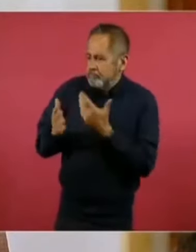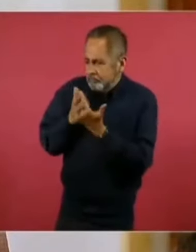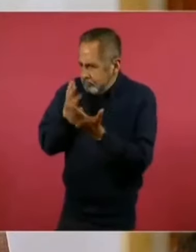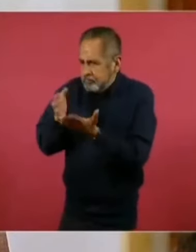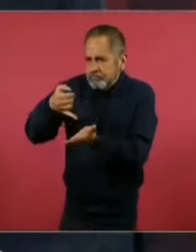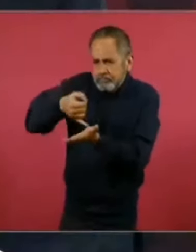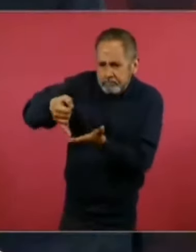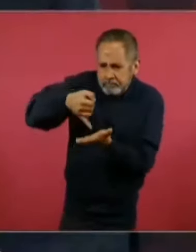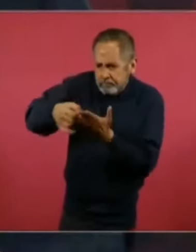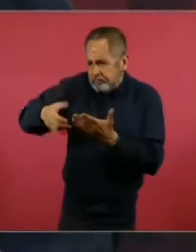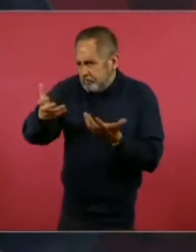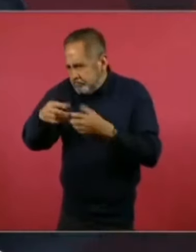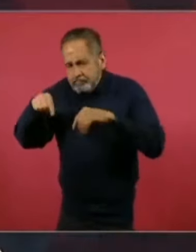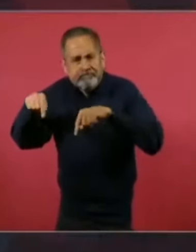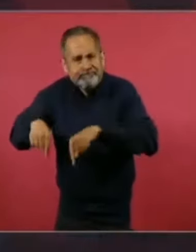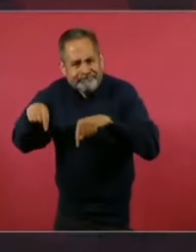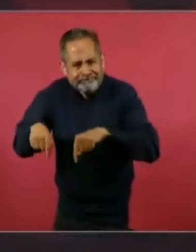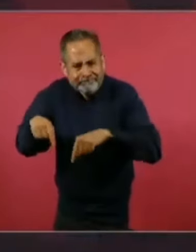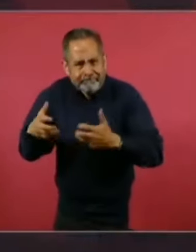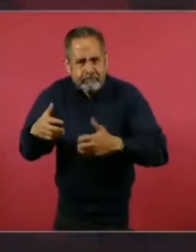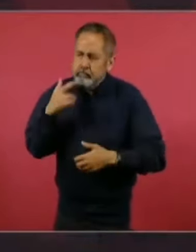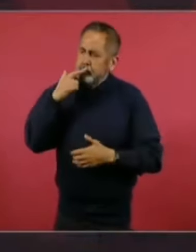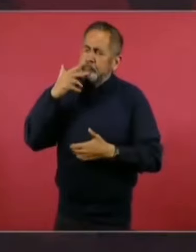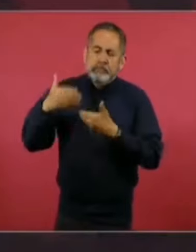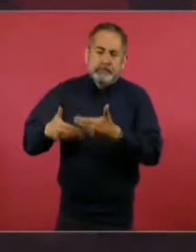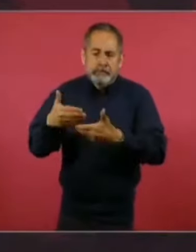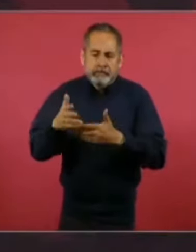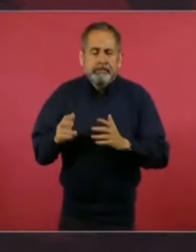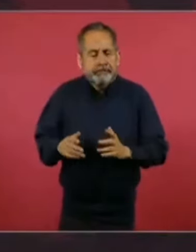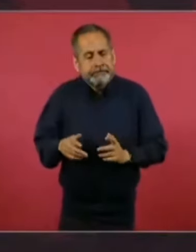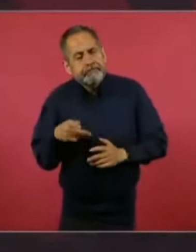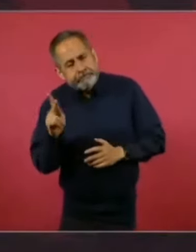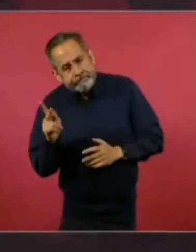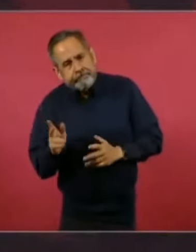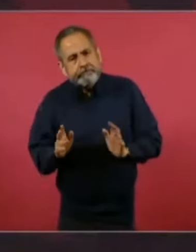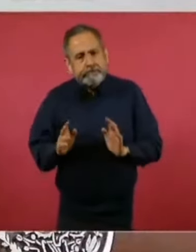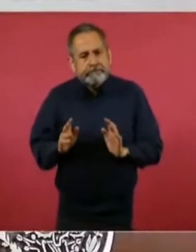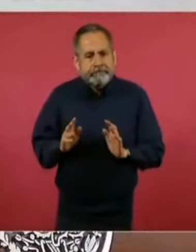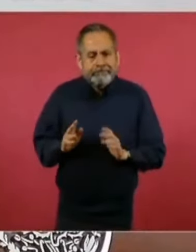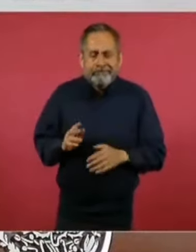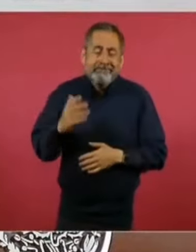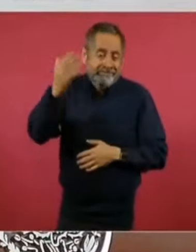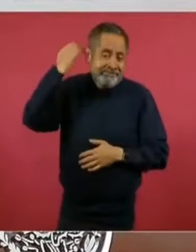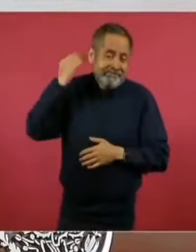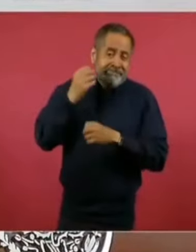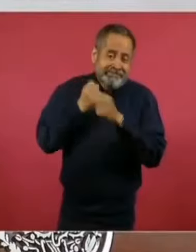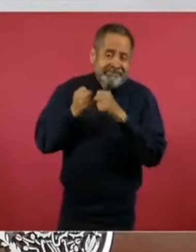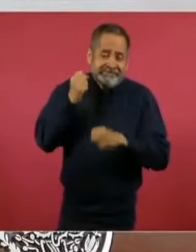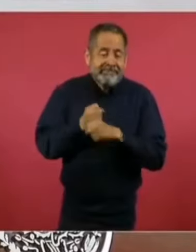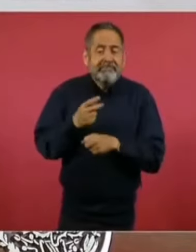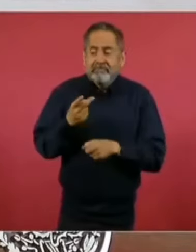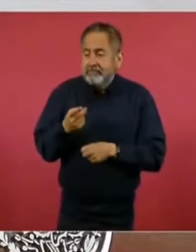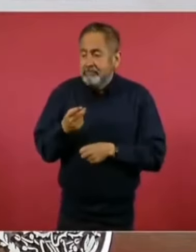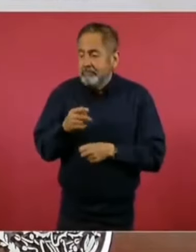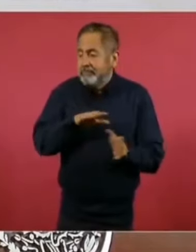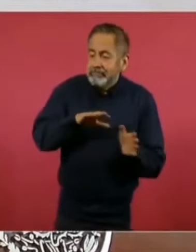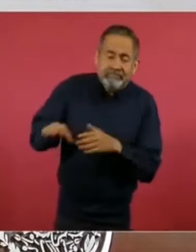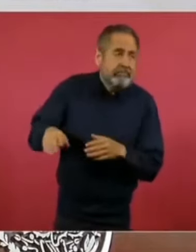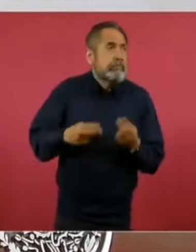avanzado bastante, sin embargo, dejamos de ser autosuficientes en